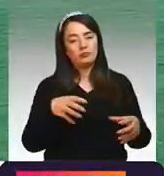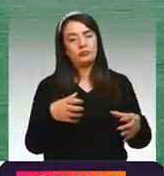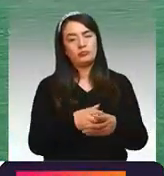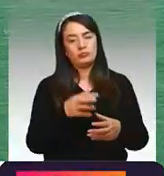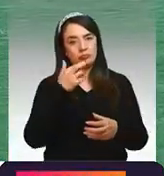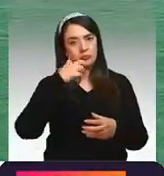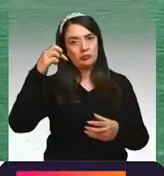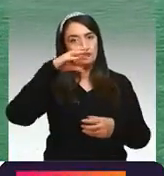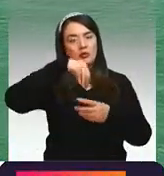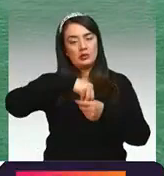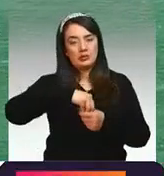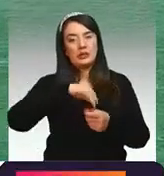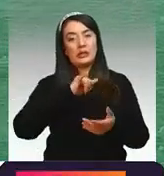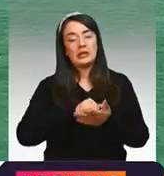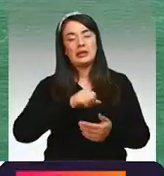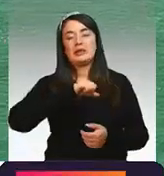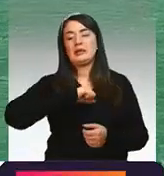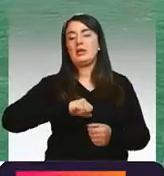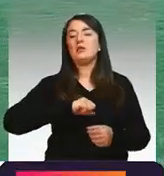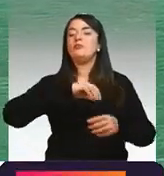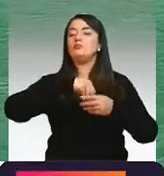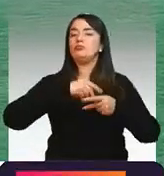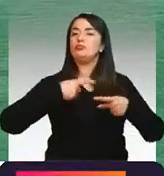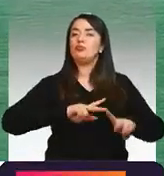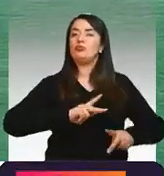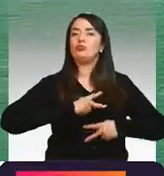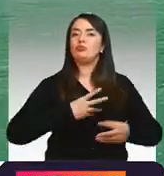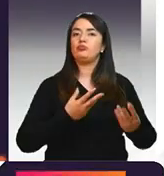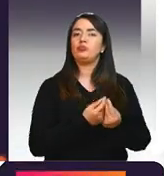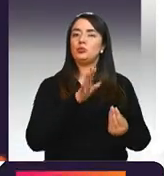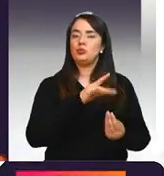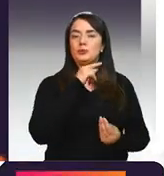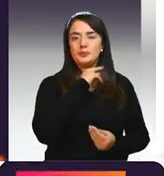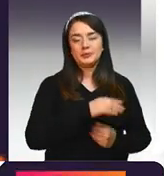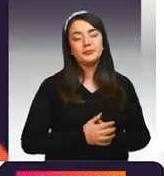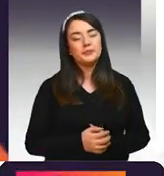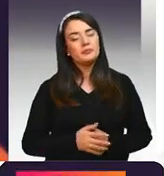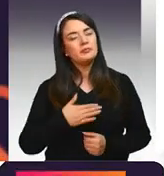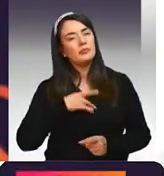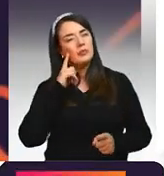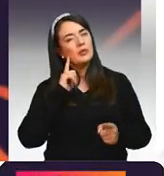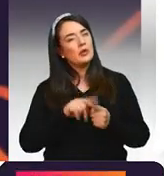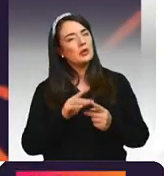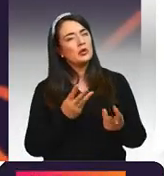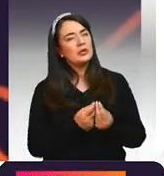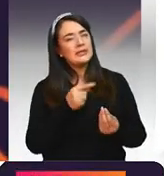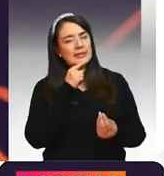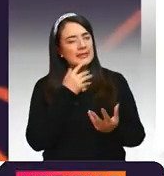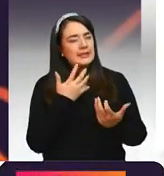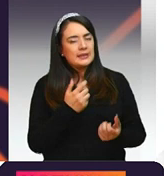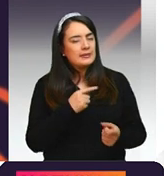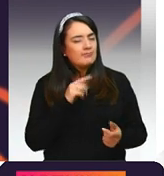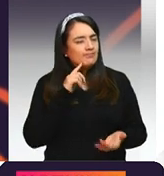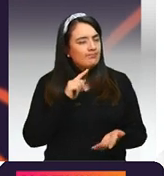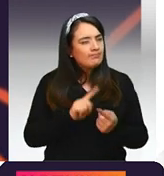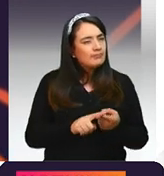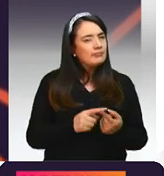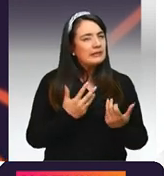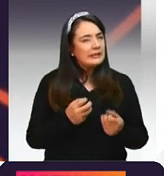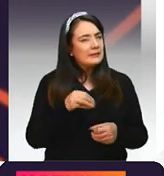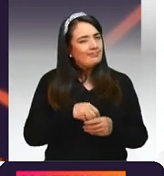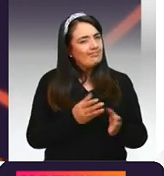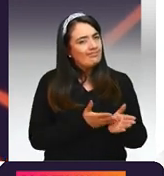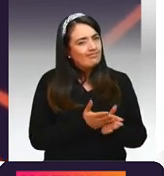profesional y sus derechos son propiedad del equipo cardenal. Mi objetivo con Santa Fe es llegar a mantenerme,